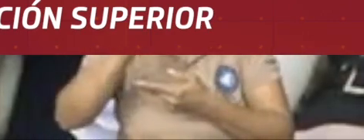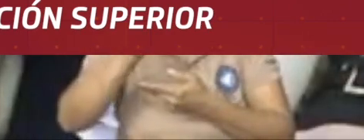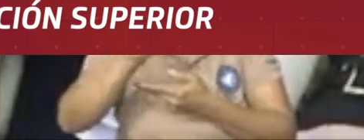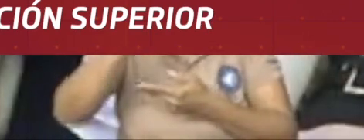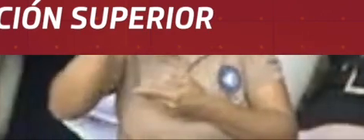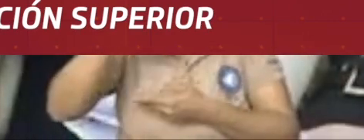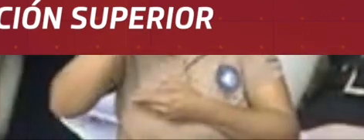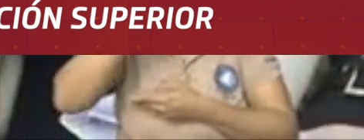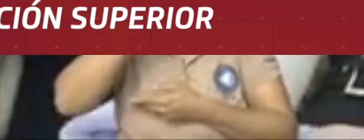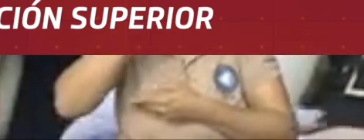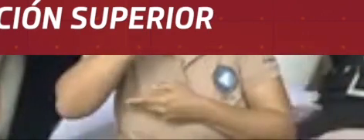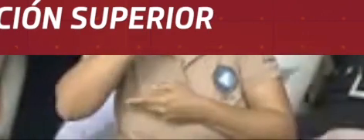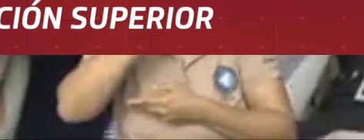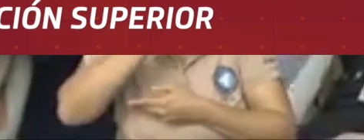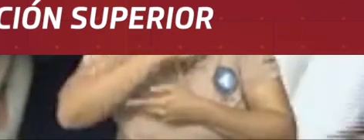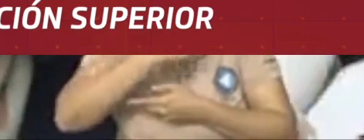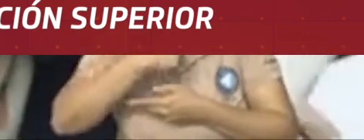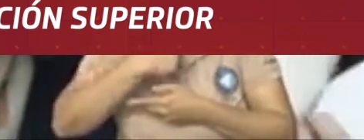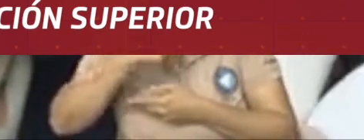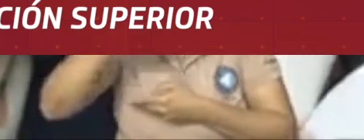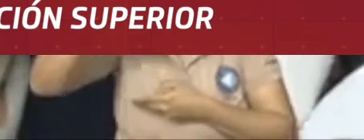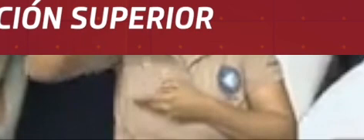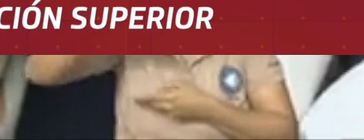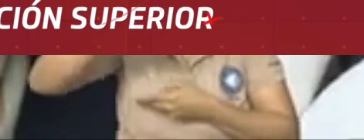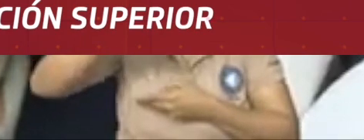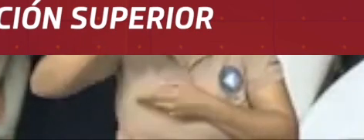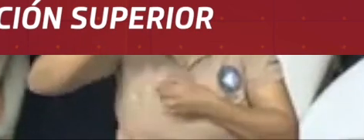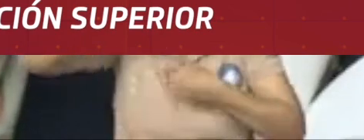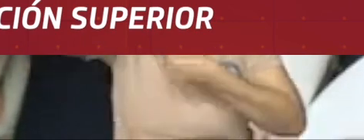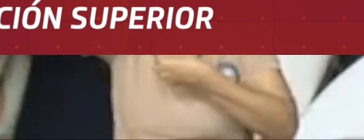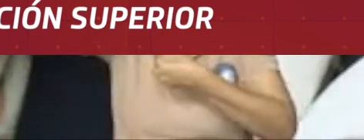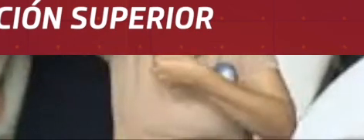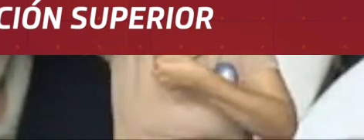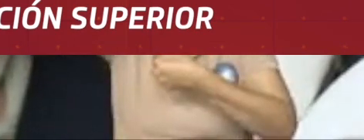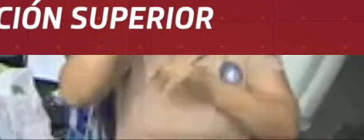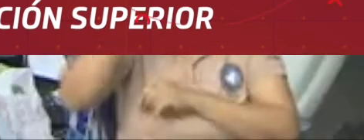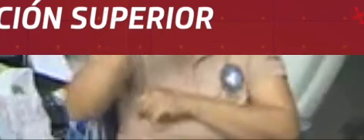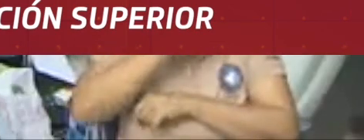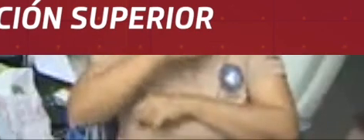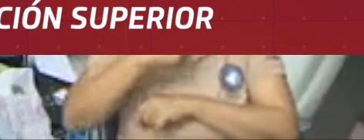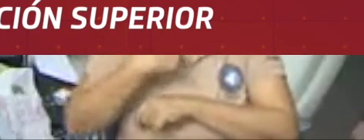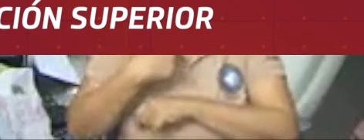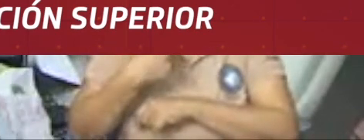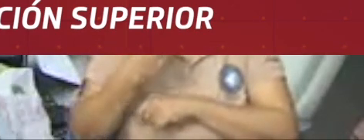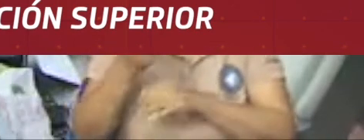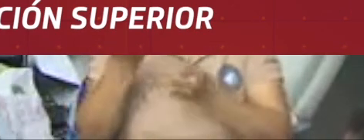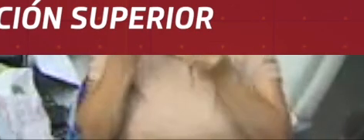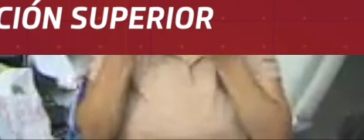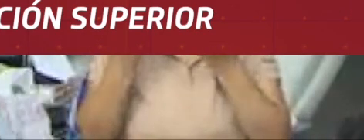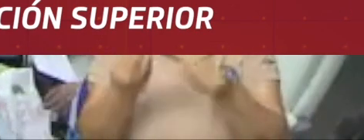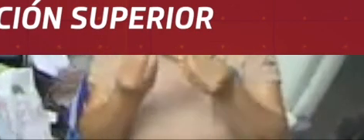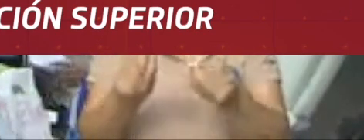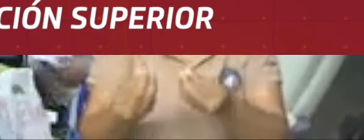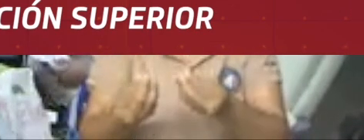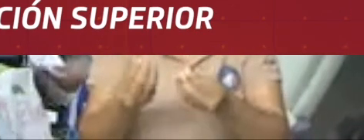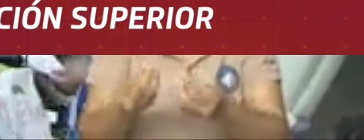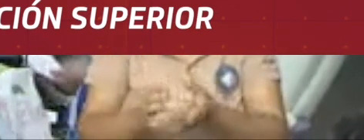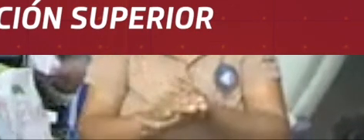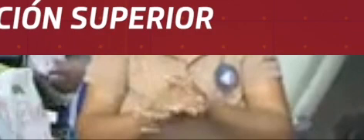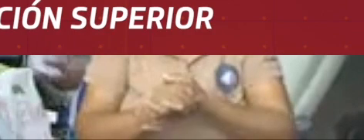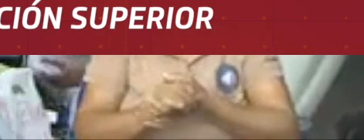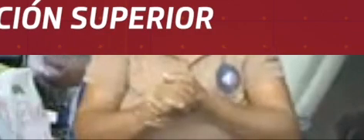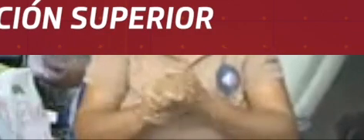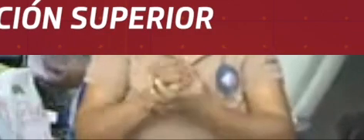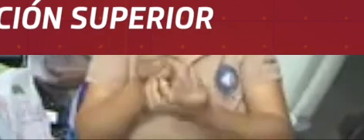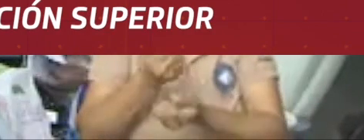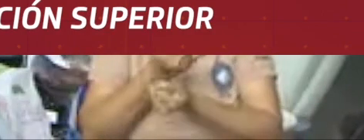582 Ley General de Educación el funcionario justificó las modificaciones a dichas normativas argumentando que eran necesarias para